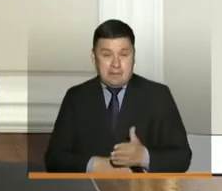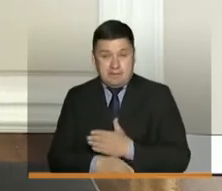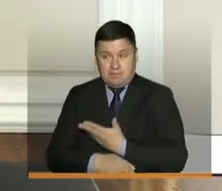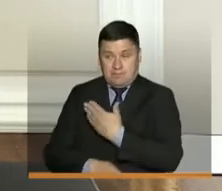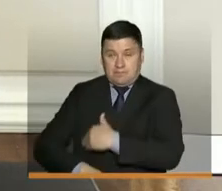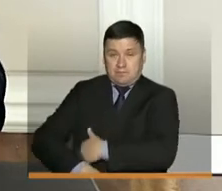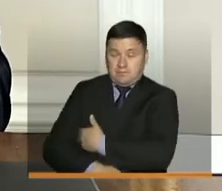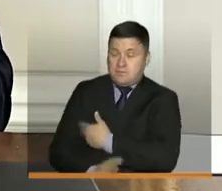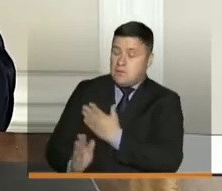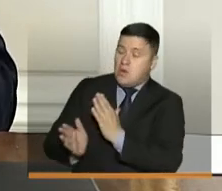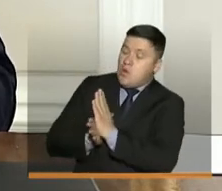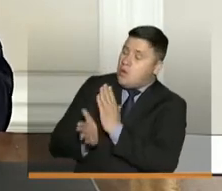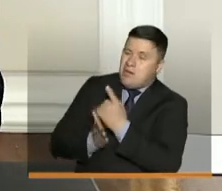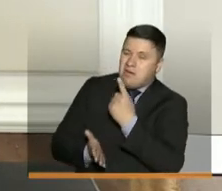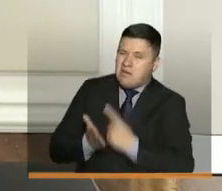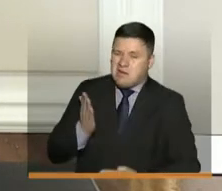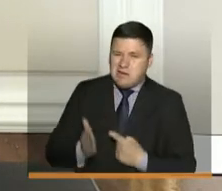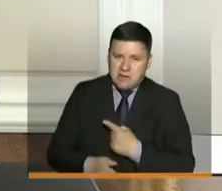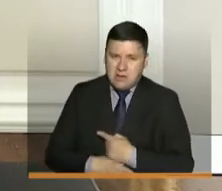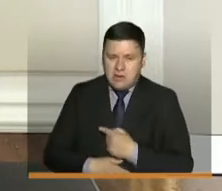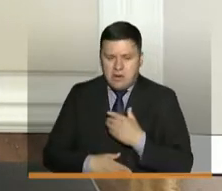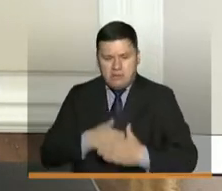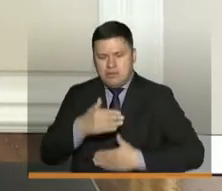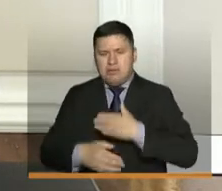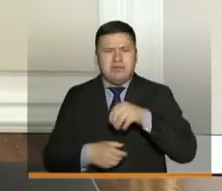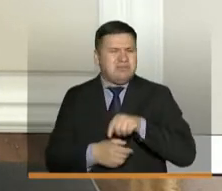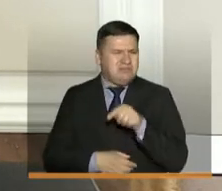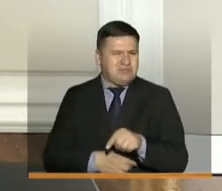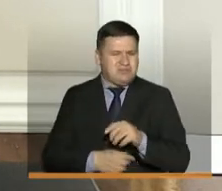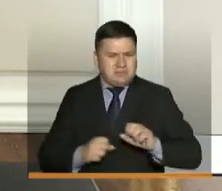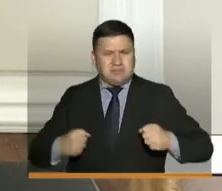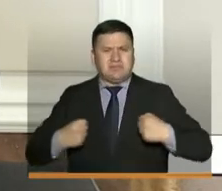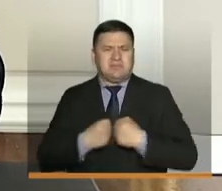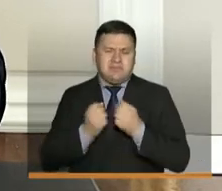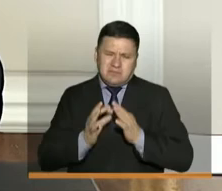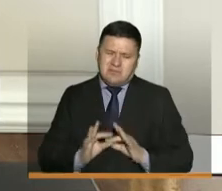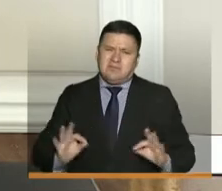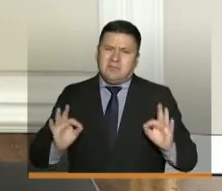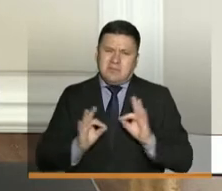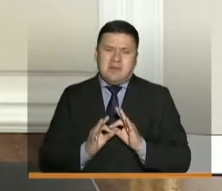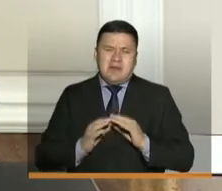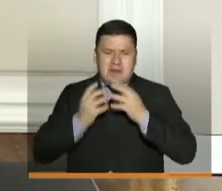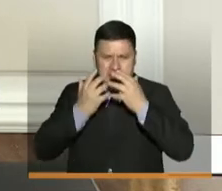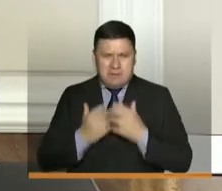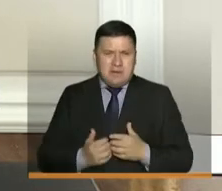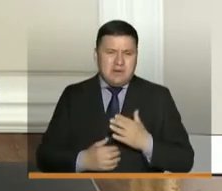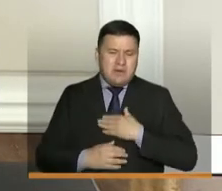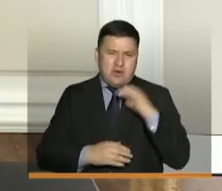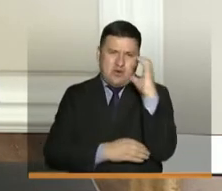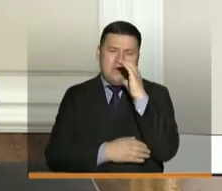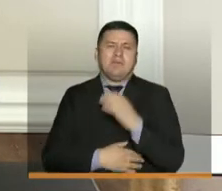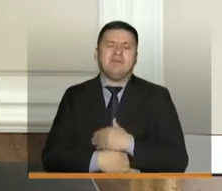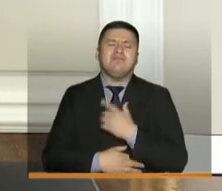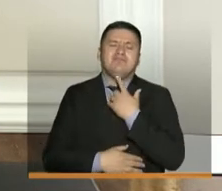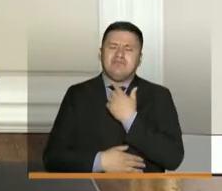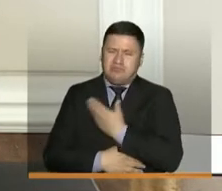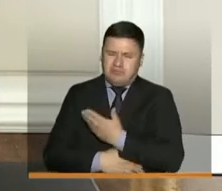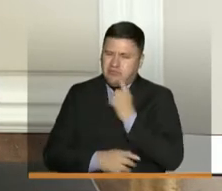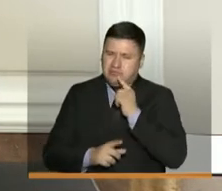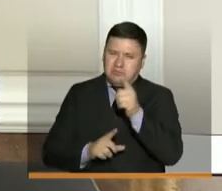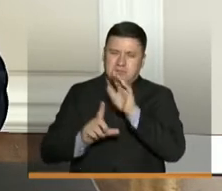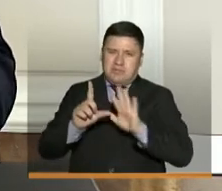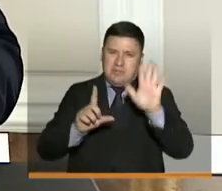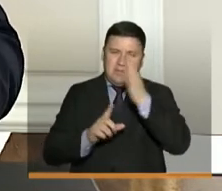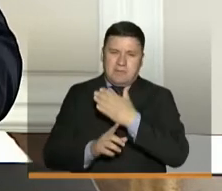la ministra nos cuente en qué avanza esta alianza también con el sector empresarial de nuestro país, me gustaría que vieran